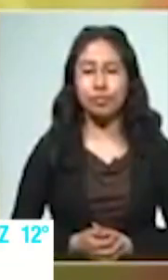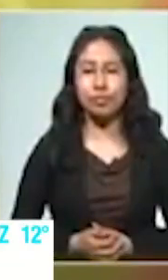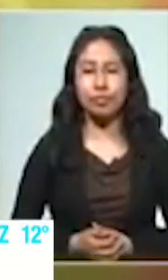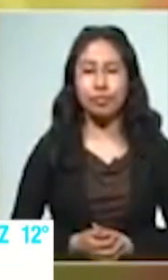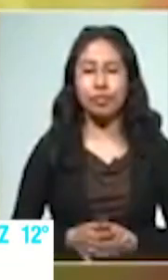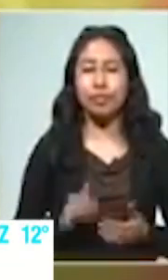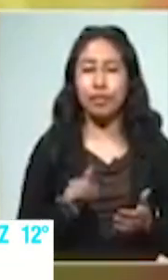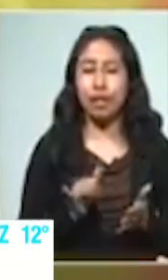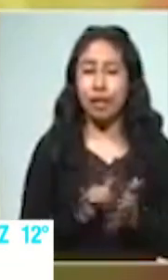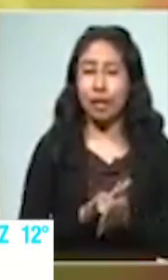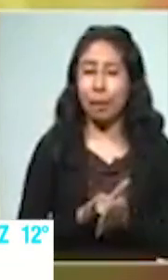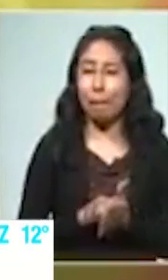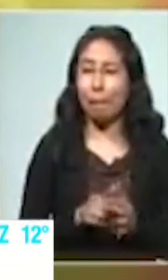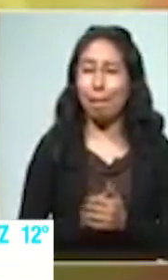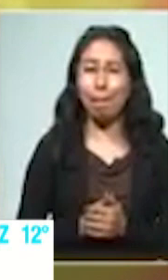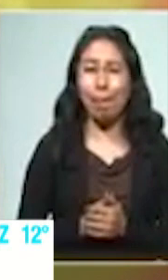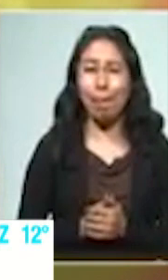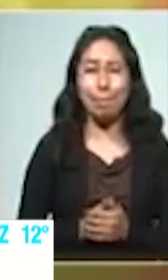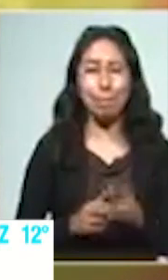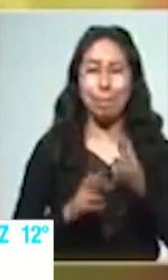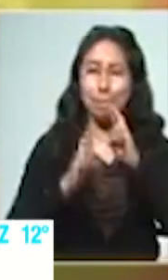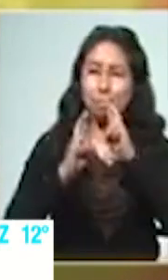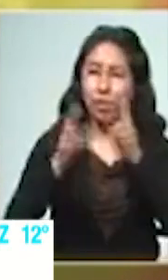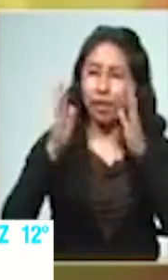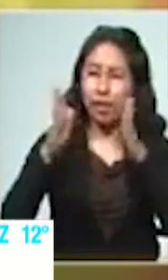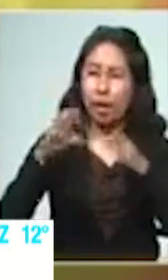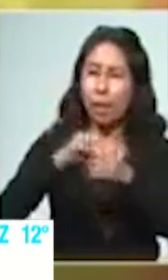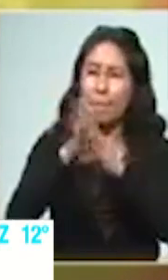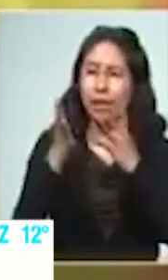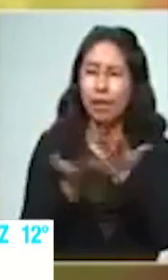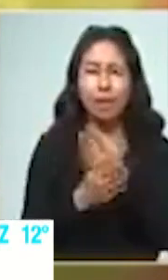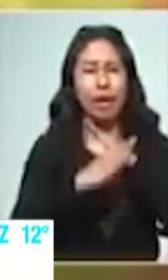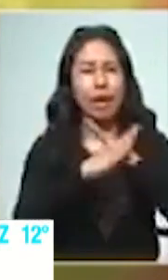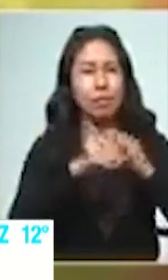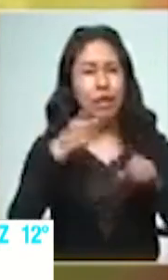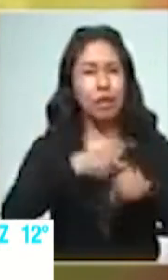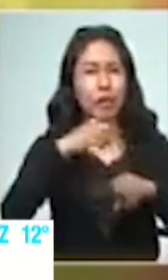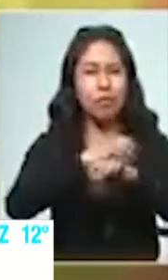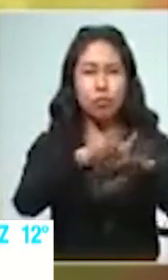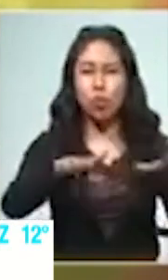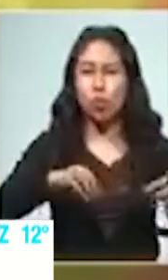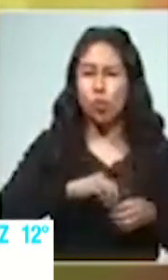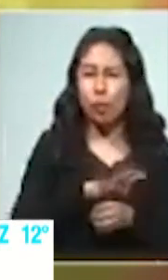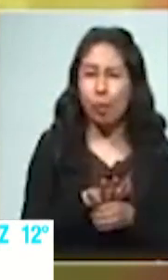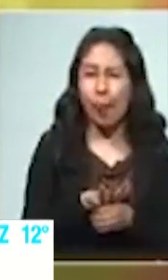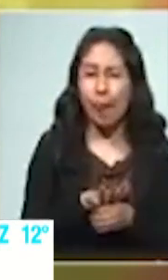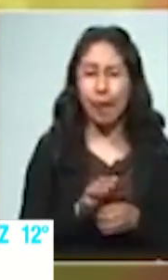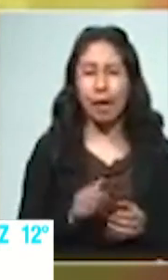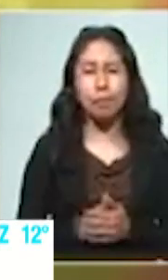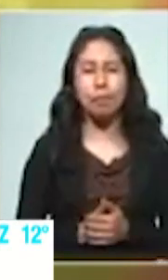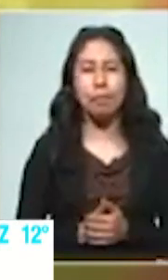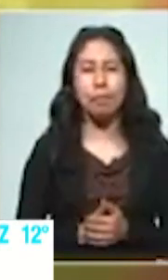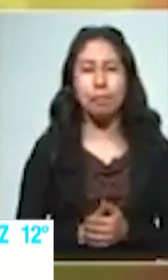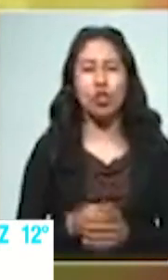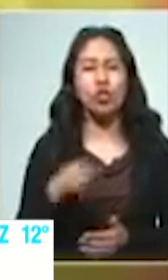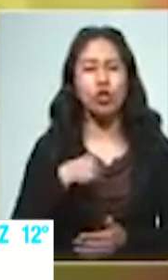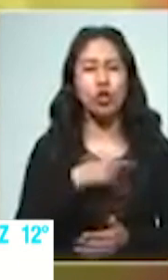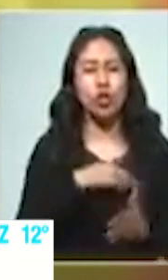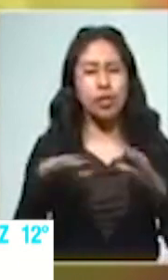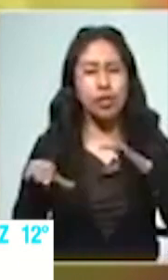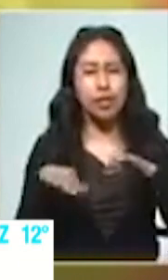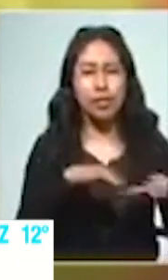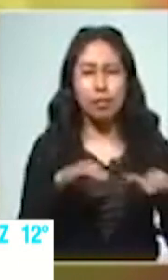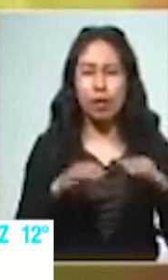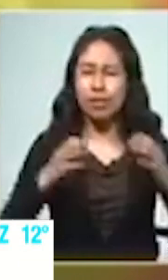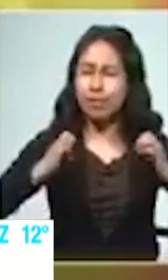Por lo que en el marco de la respuesta a la pandemia y prevenir un rebrote que nos aleje de este camino, estamos realizando